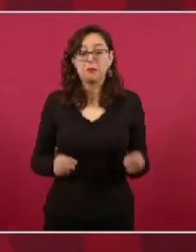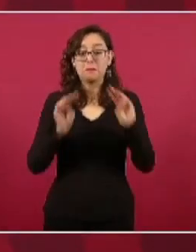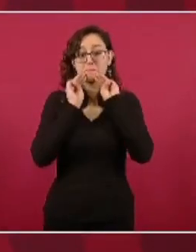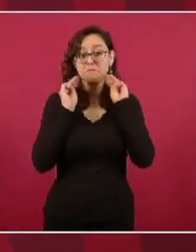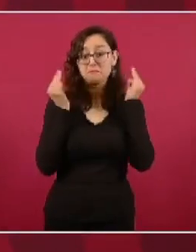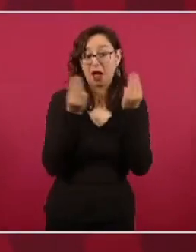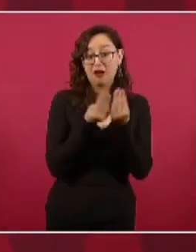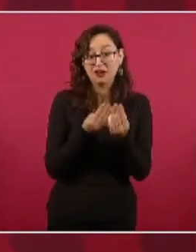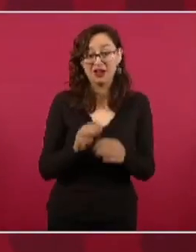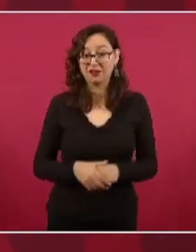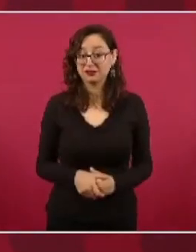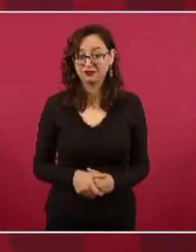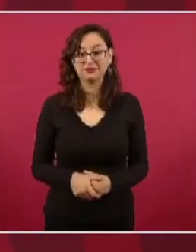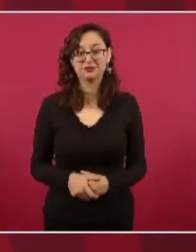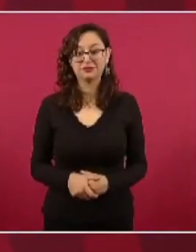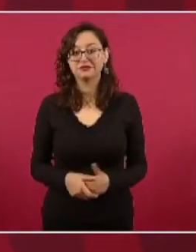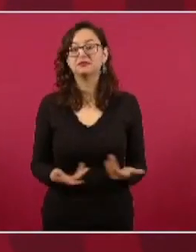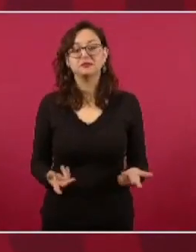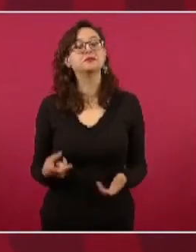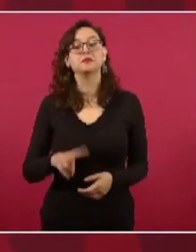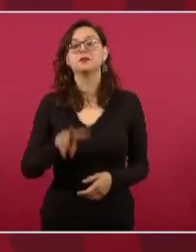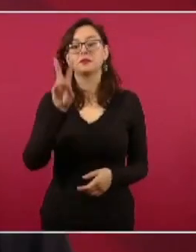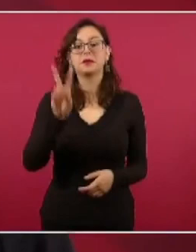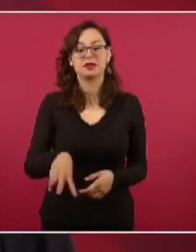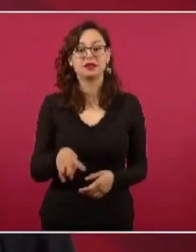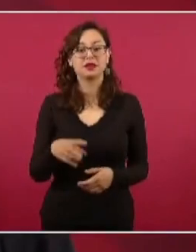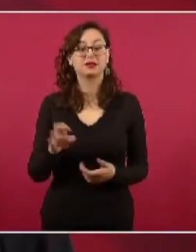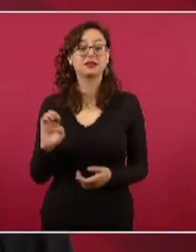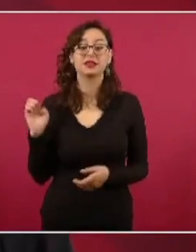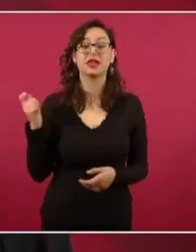Y eso era lo que había,